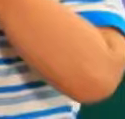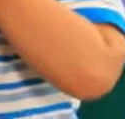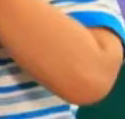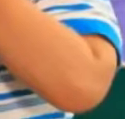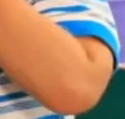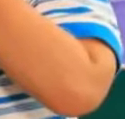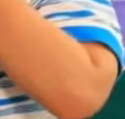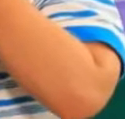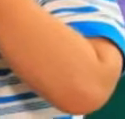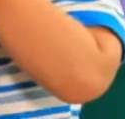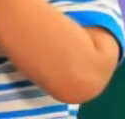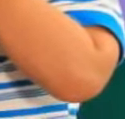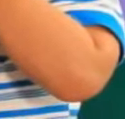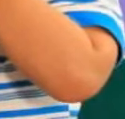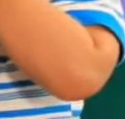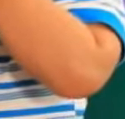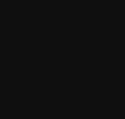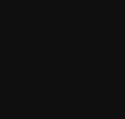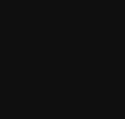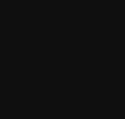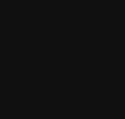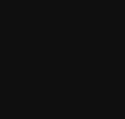escapado!